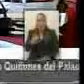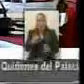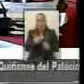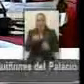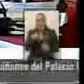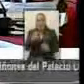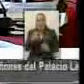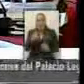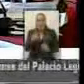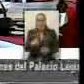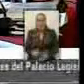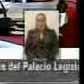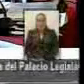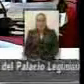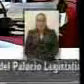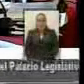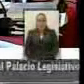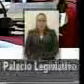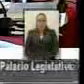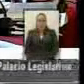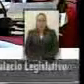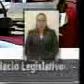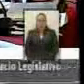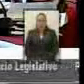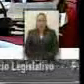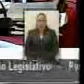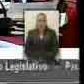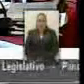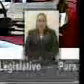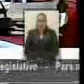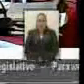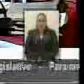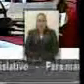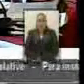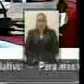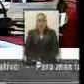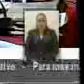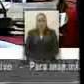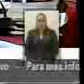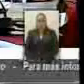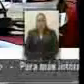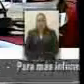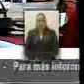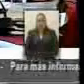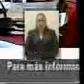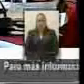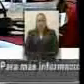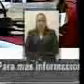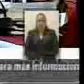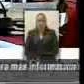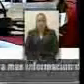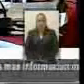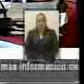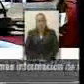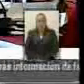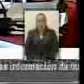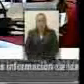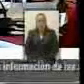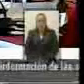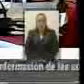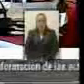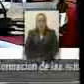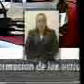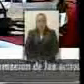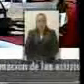de la PCM. Y aquí está Fonafe con las personas que han servido al señor del Castillo y que él, algunos